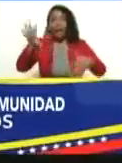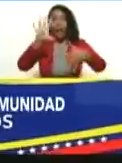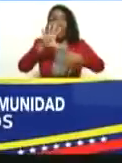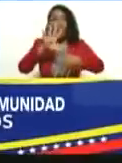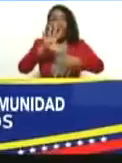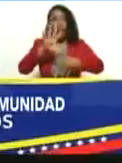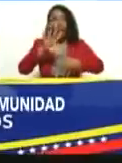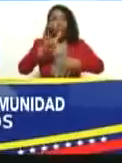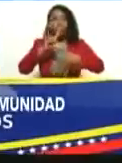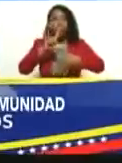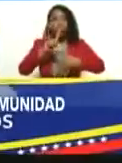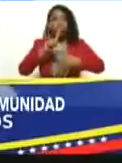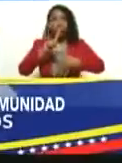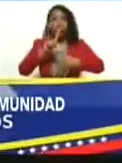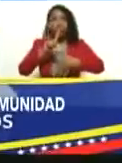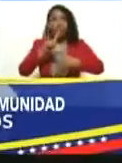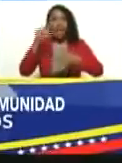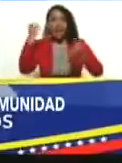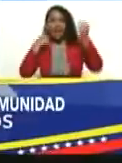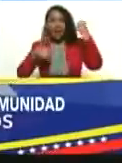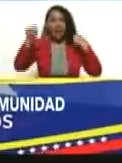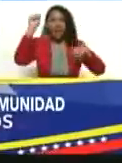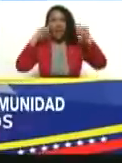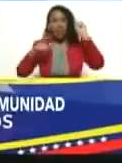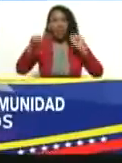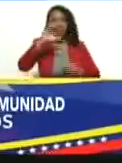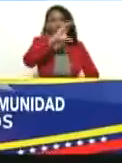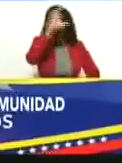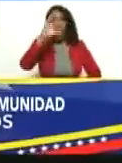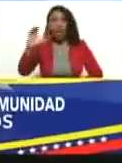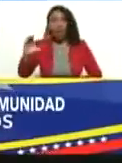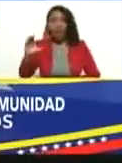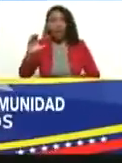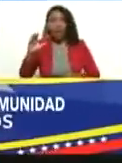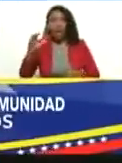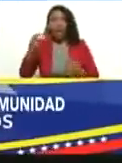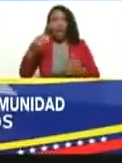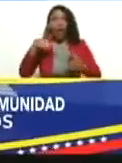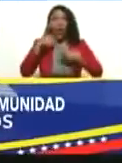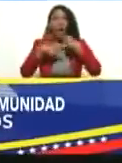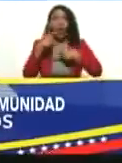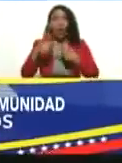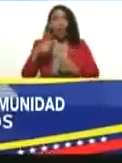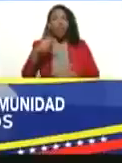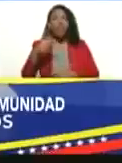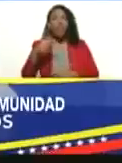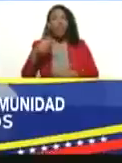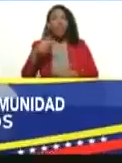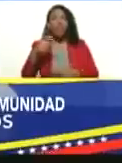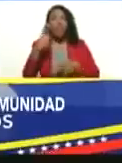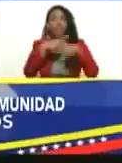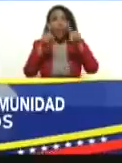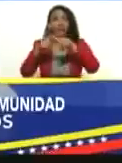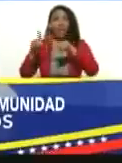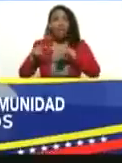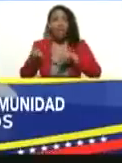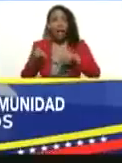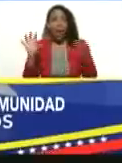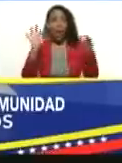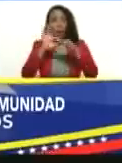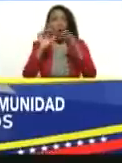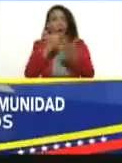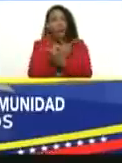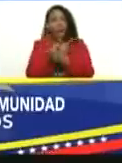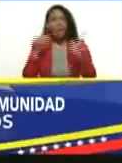Latina Rebelde caribeña Mestiza y hermosa nuestra América la unión para la